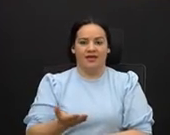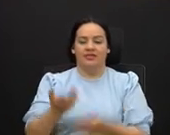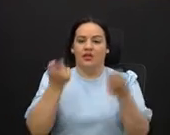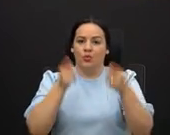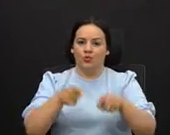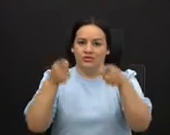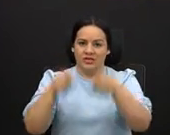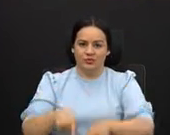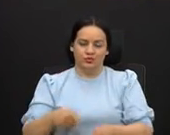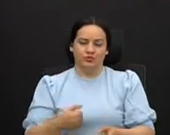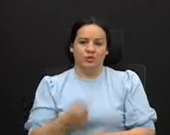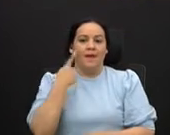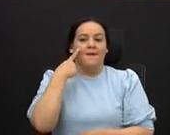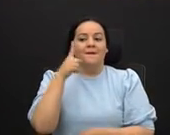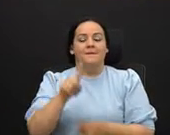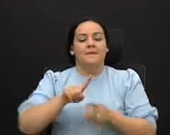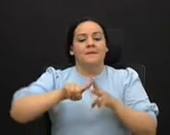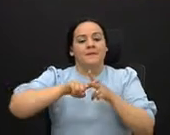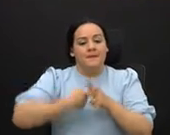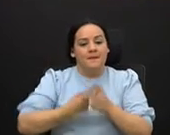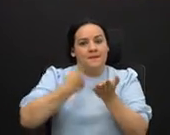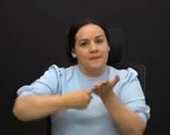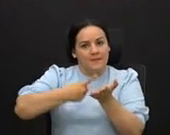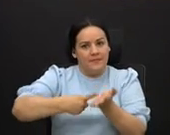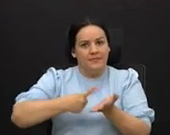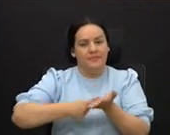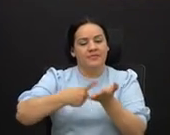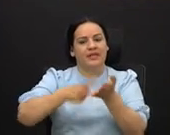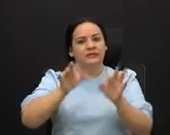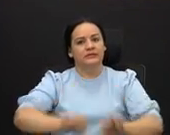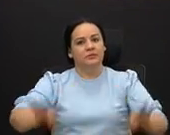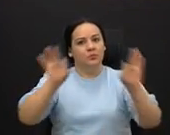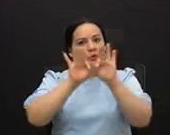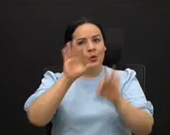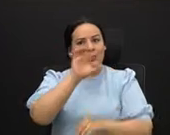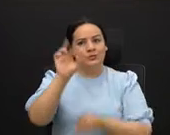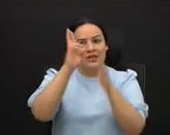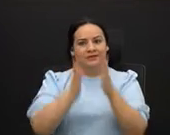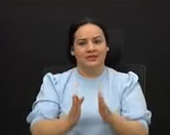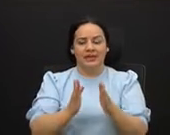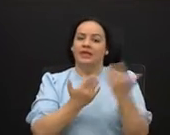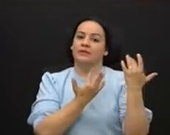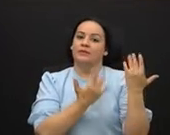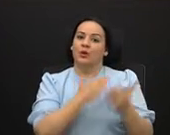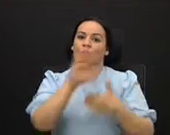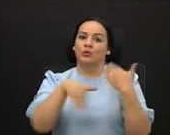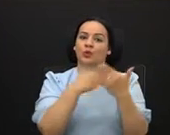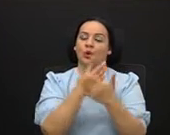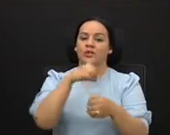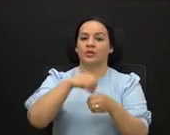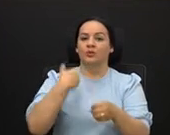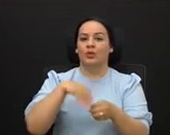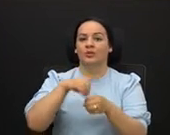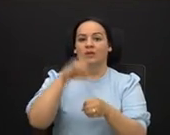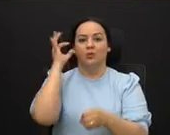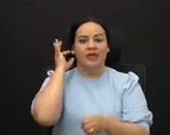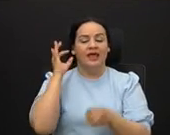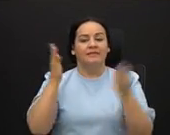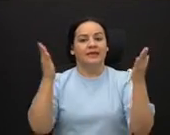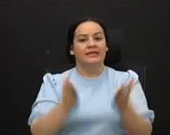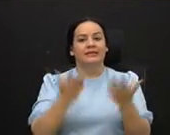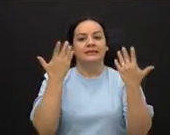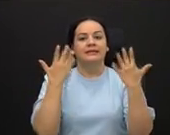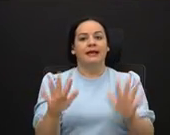hechos. Para entrar en esta discusión es importante que los costarricenses, espero que todos los diputados y diputadas aquí presentes ya